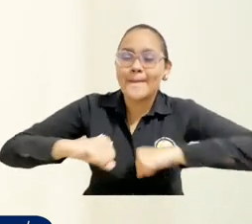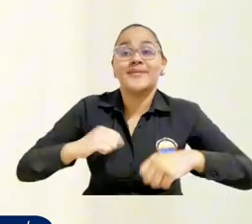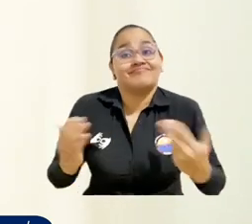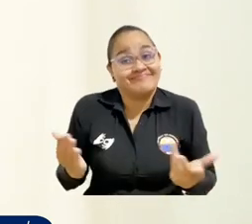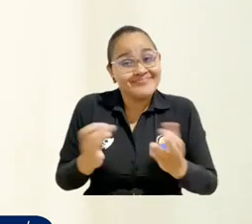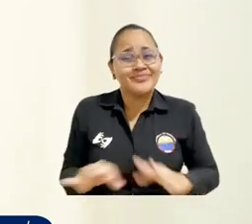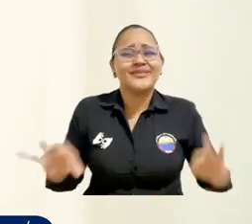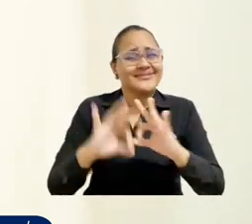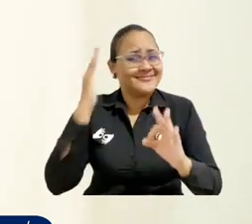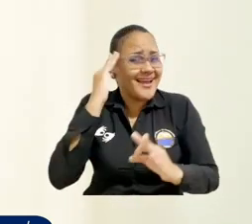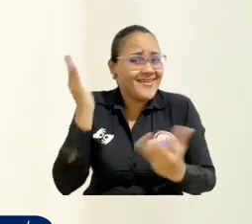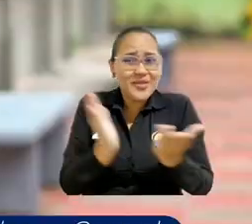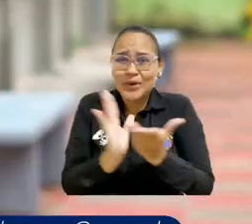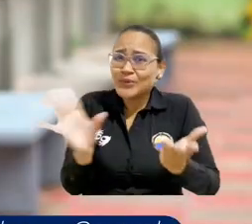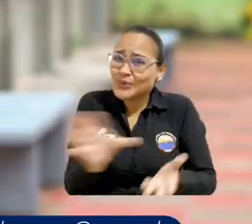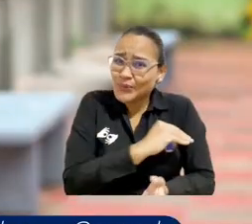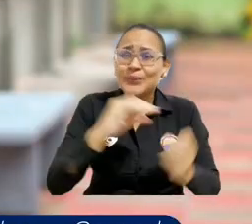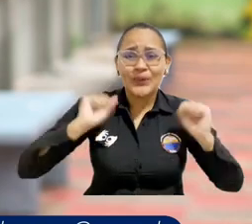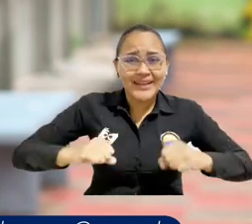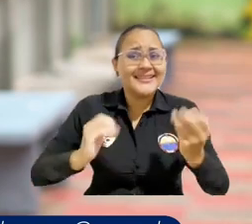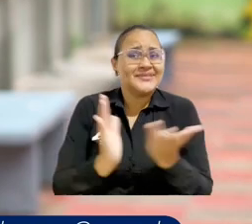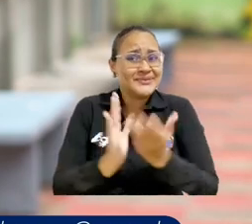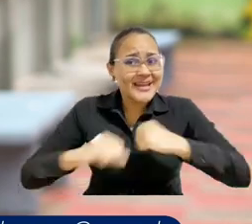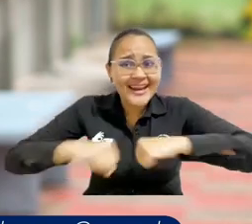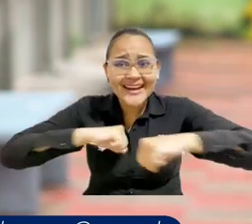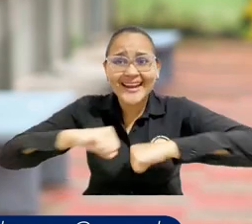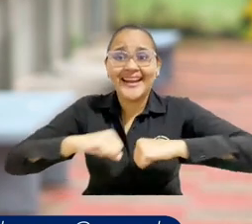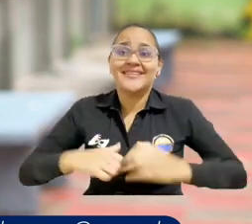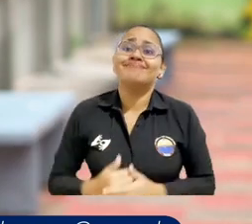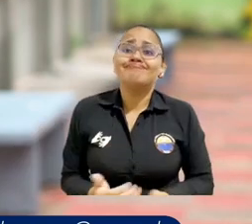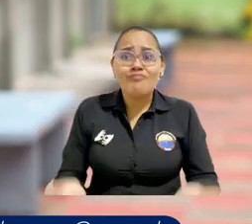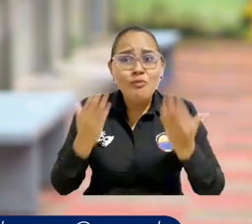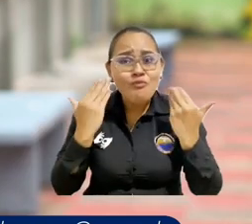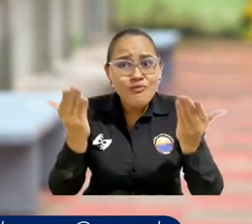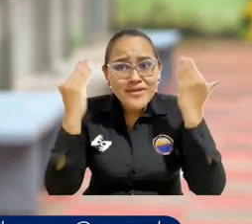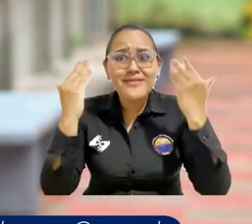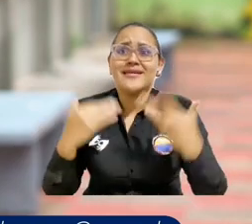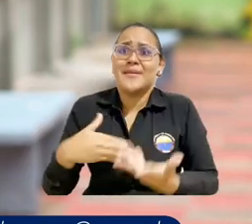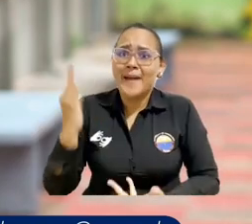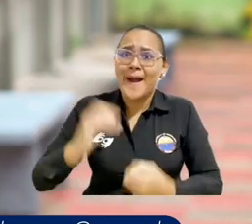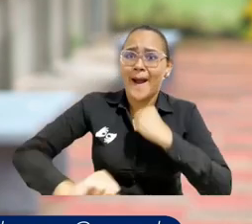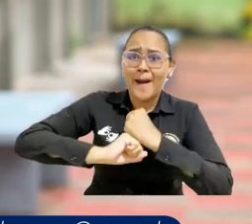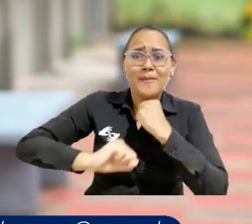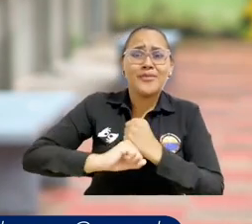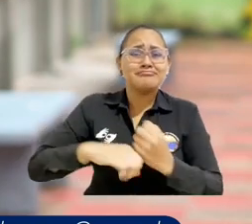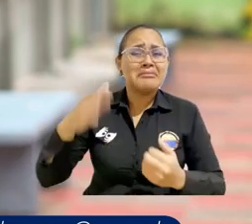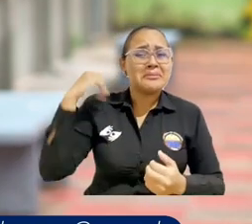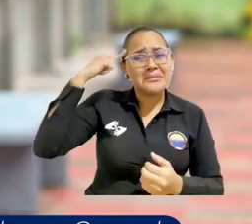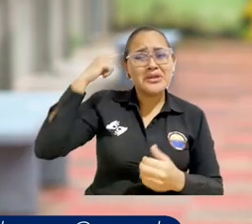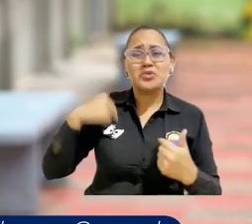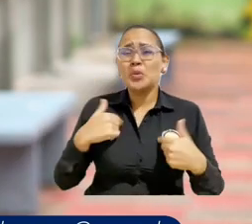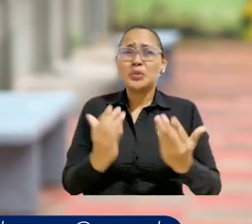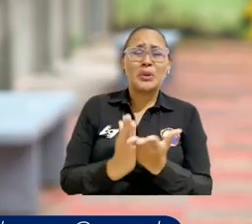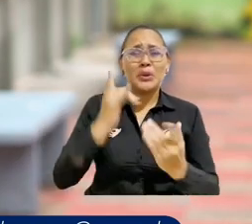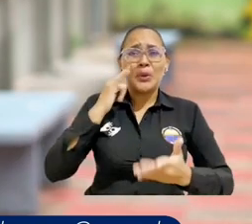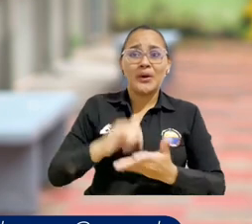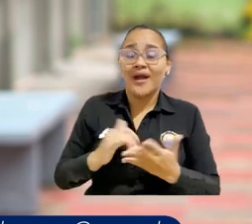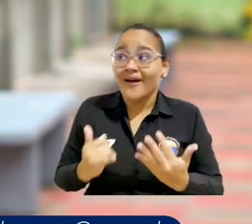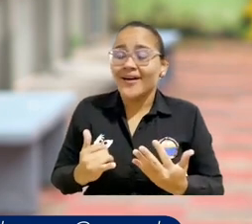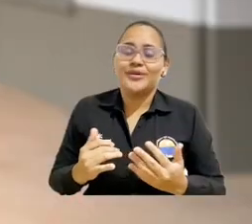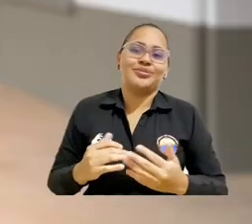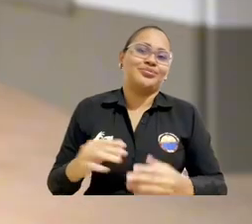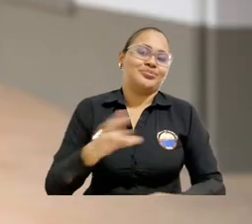la educación es para todos. Ha sido muy buena porque tenemos muchos beneficios y nos ha dado acceso a educación que no muchos